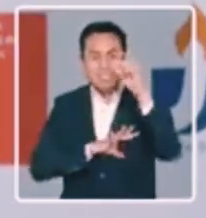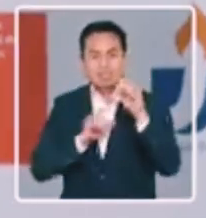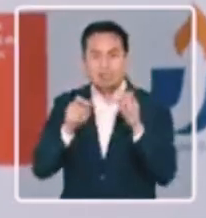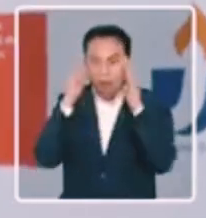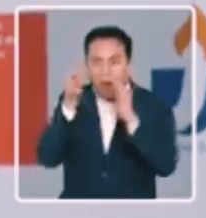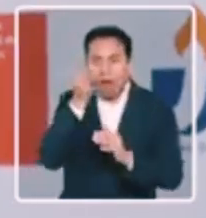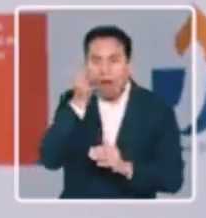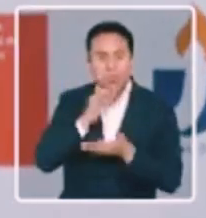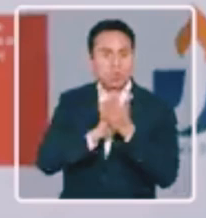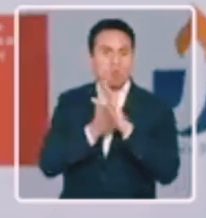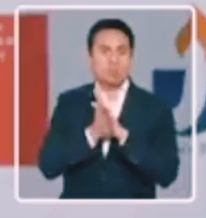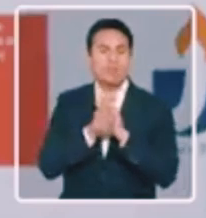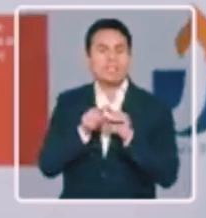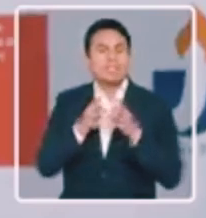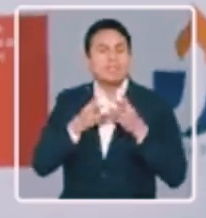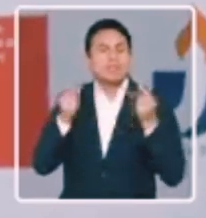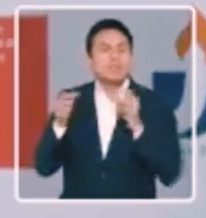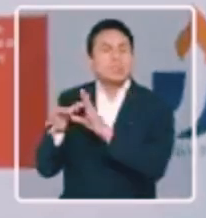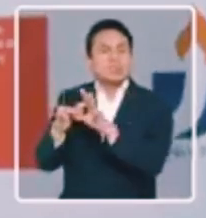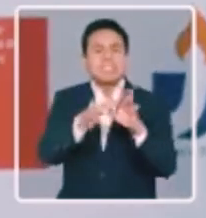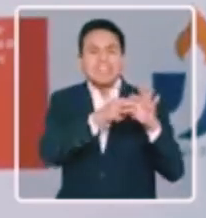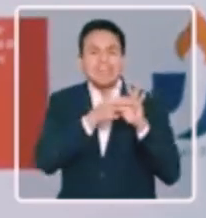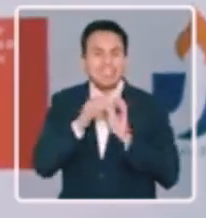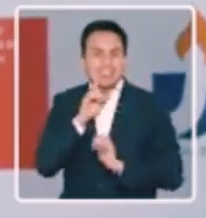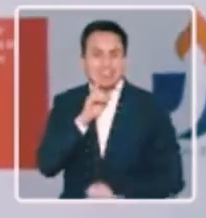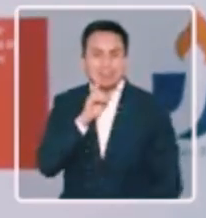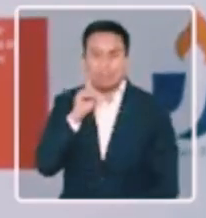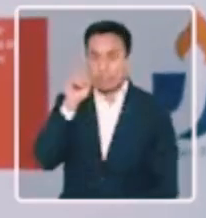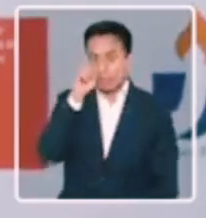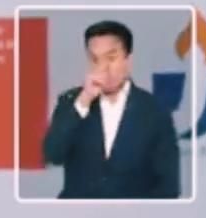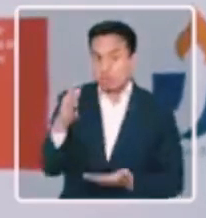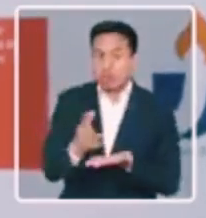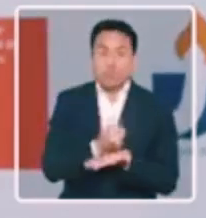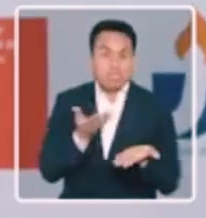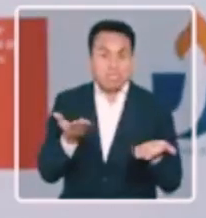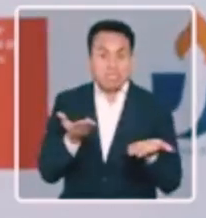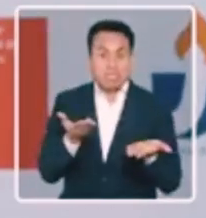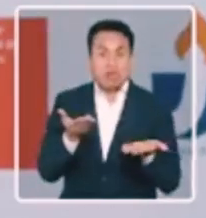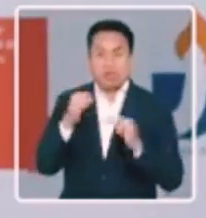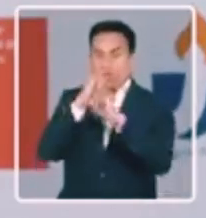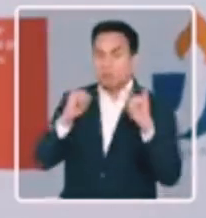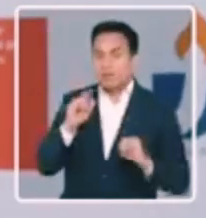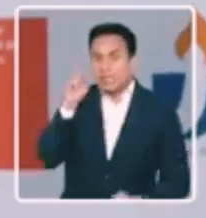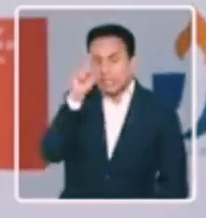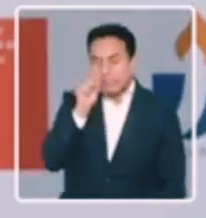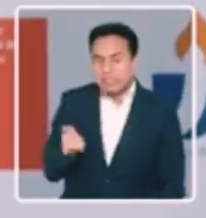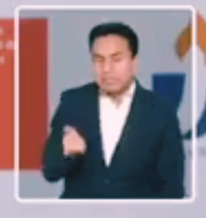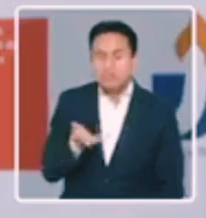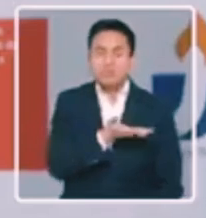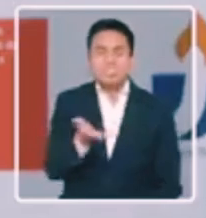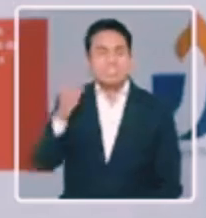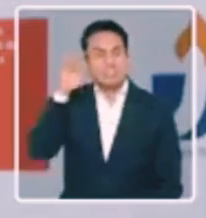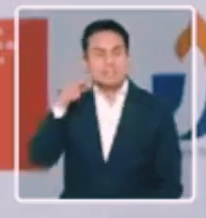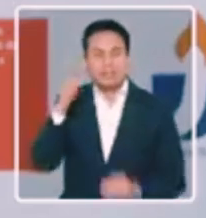pendientes y Se generó un espíritu de unidad que es difícil de conseguir mediante otros medios ustedes